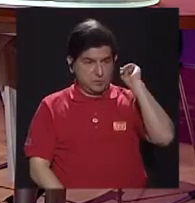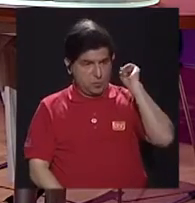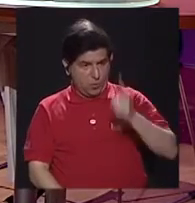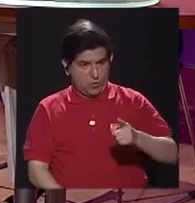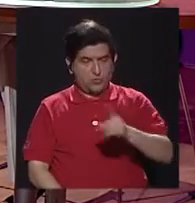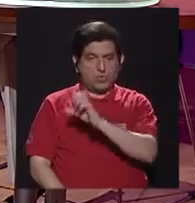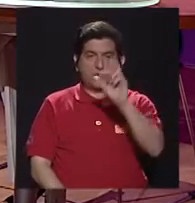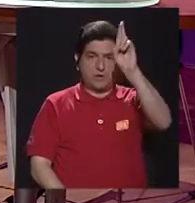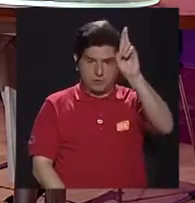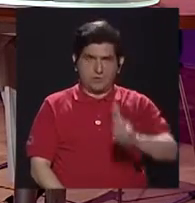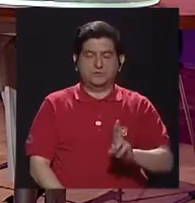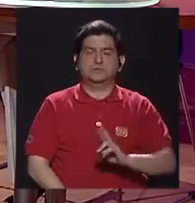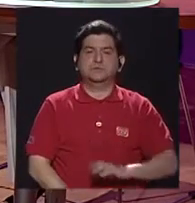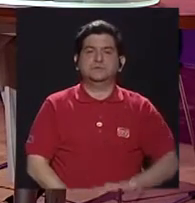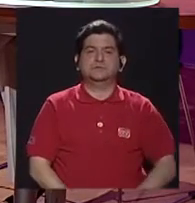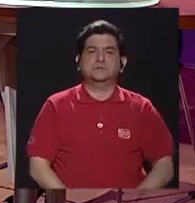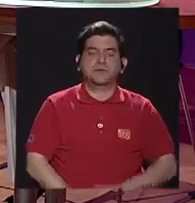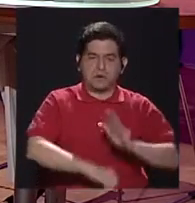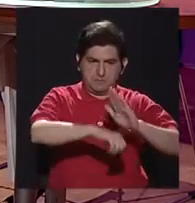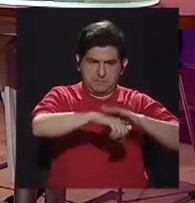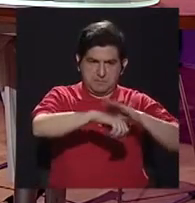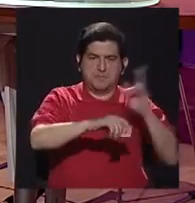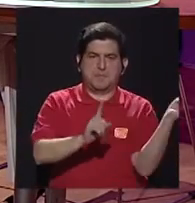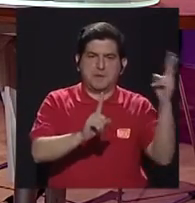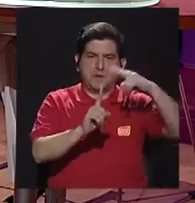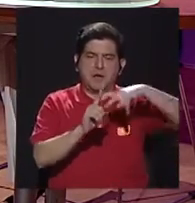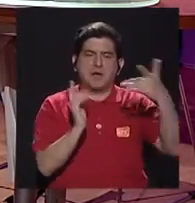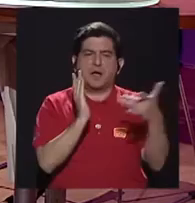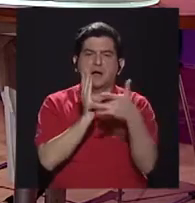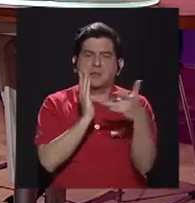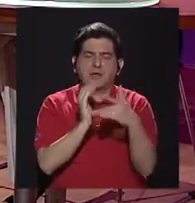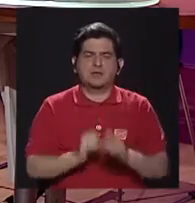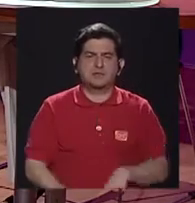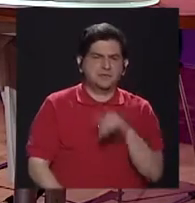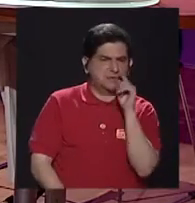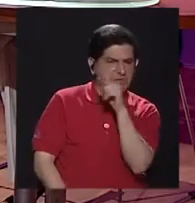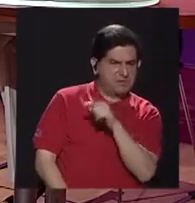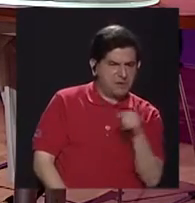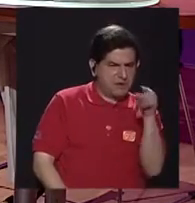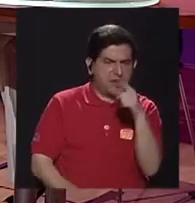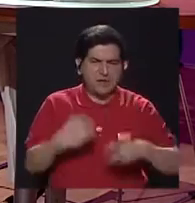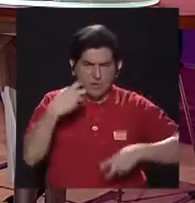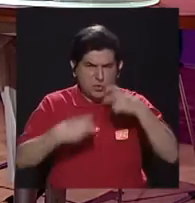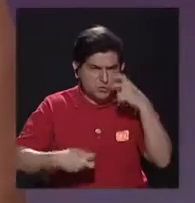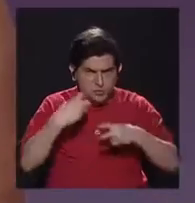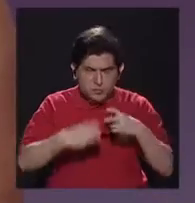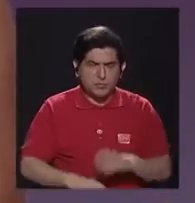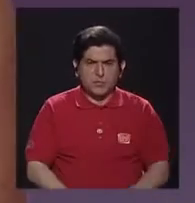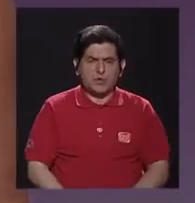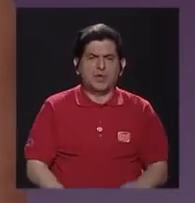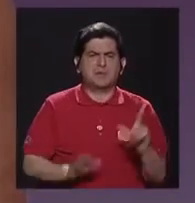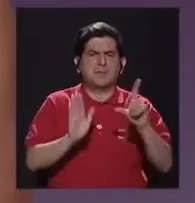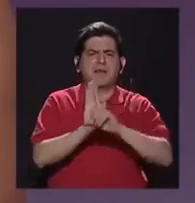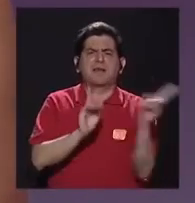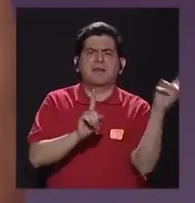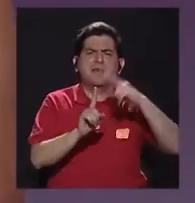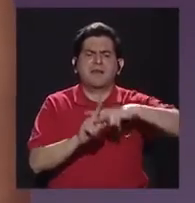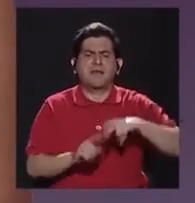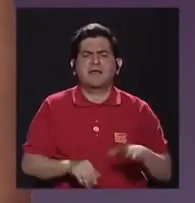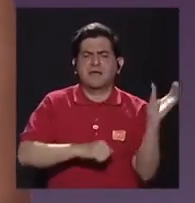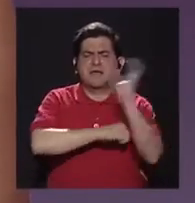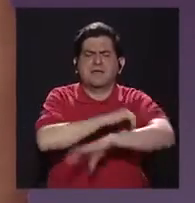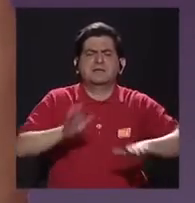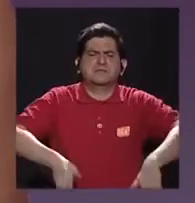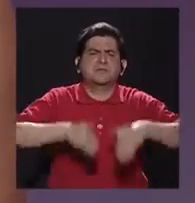se le ordenó a Costa Rica permitirle la aplicación de la técnica, estarían incurriendo en un delito. ¿Qué ley se les aplicaría? ¿Cómo se les